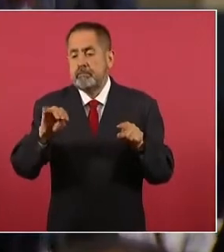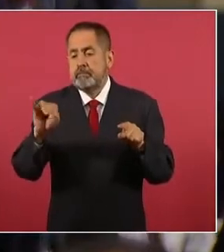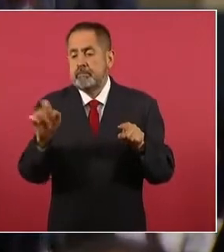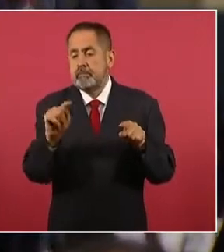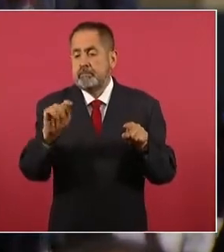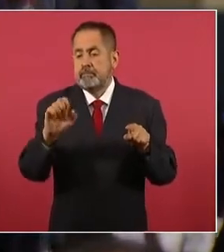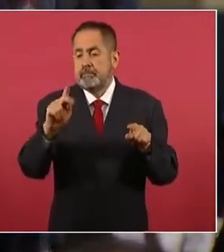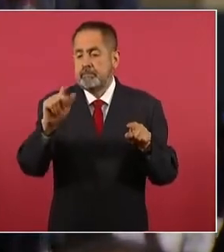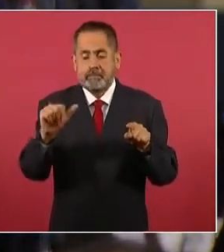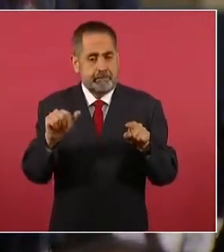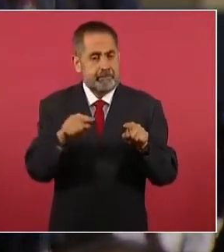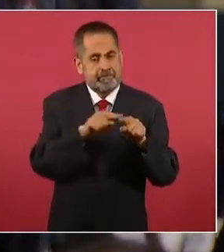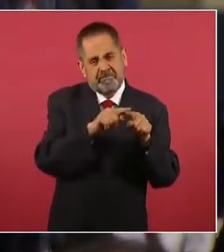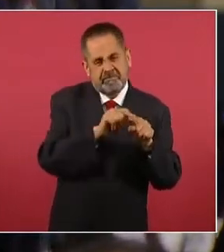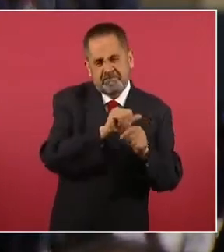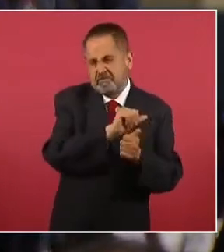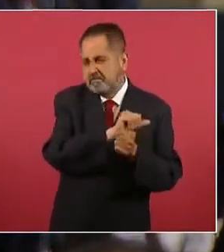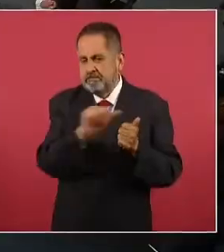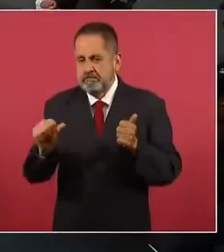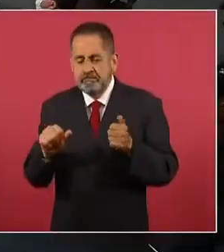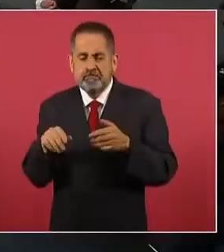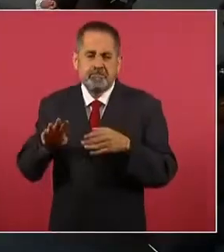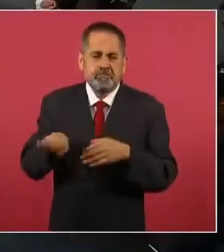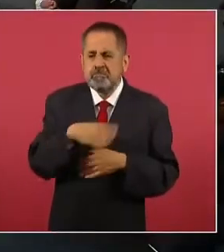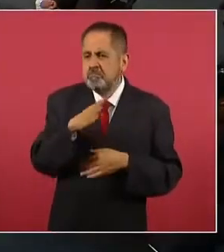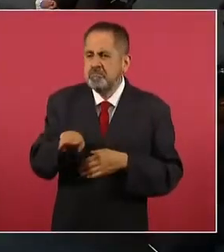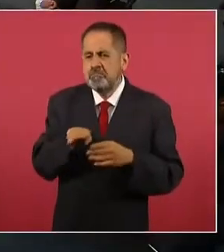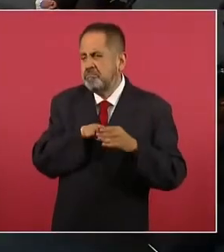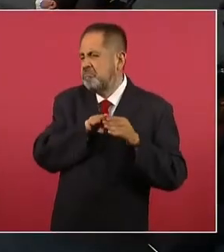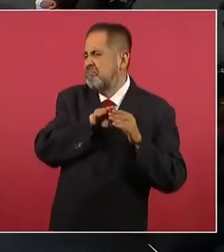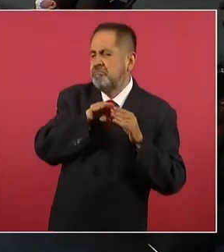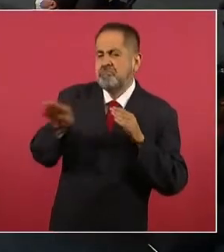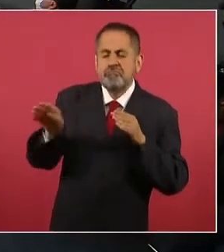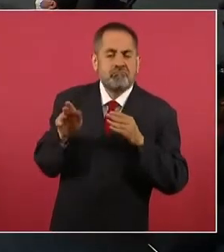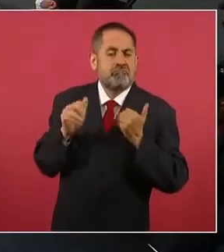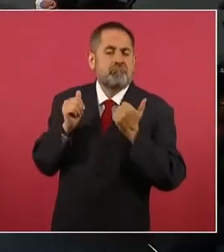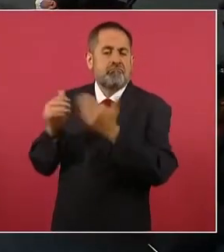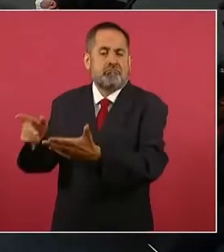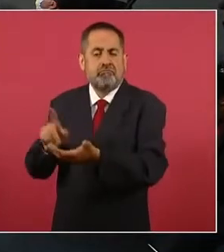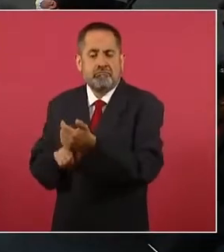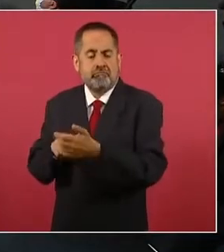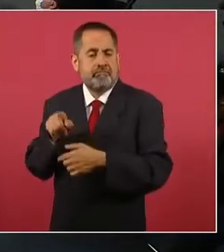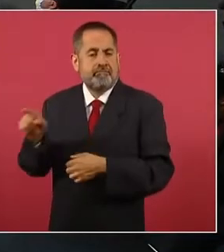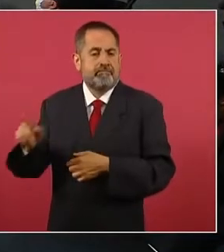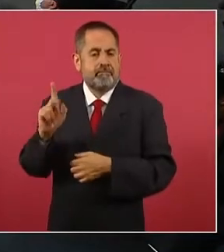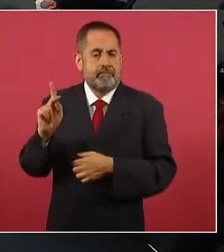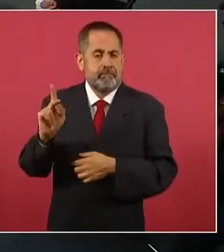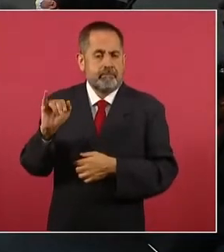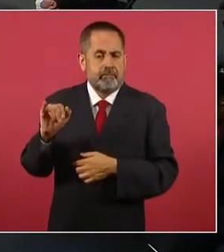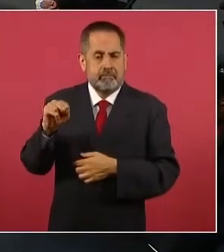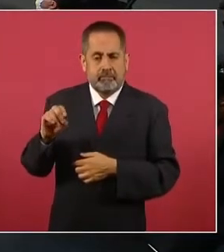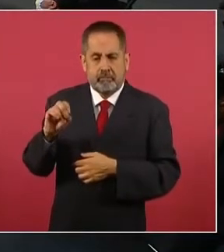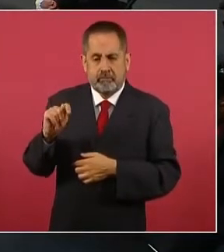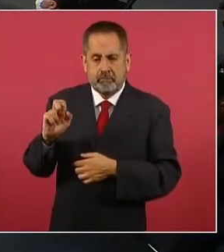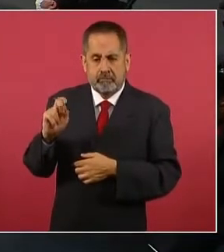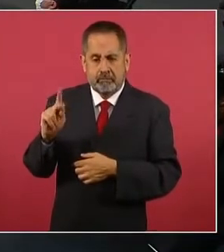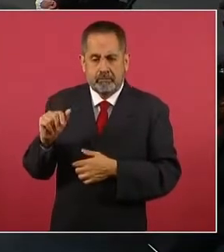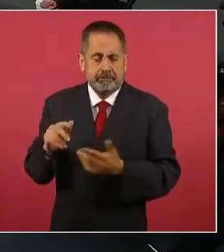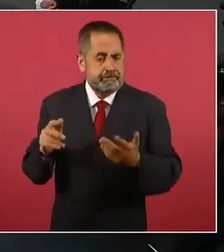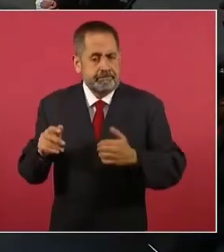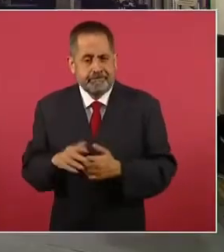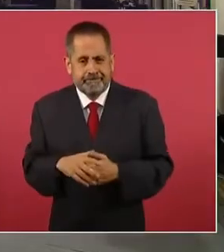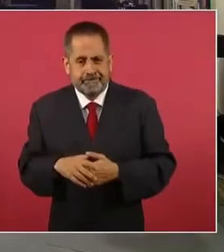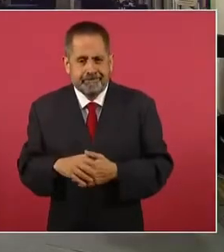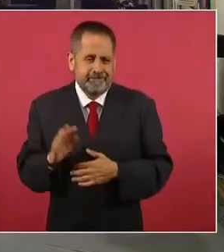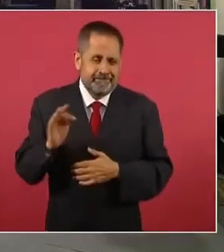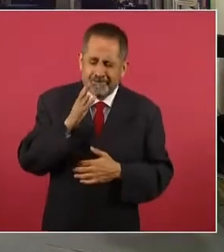de Coagnopalan, que pudiera pasar por toda la Mixteca Alta y que podría llegar a Pinotepa Nacional. Si esto no se pudiera, cuando menos